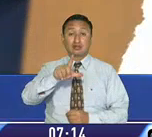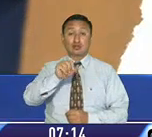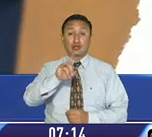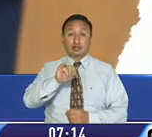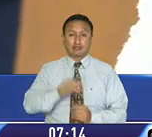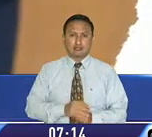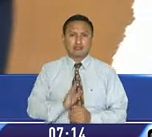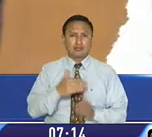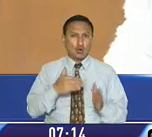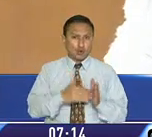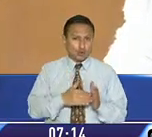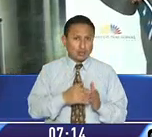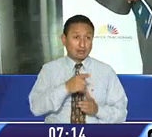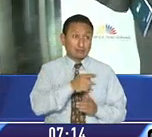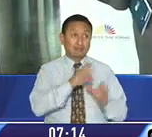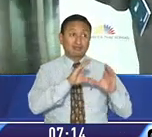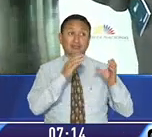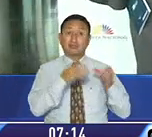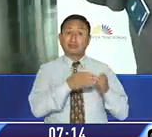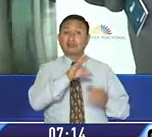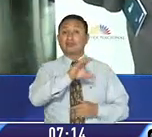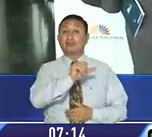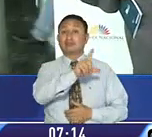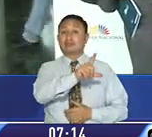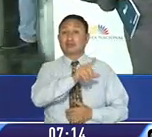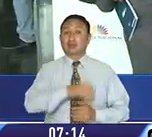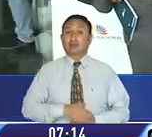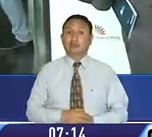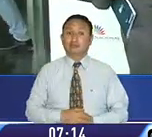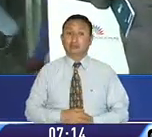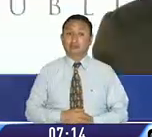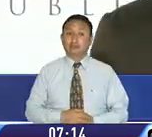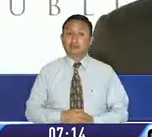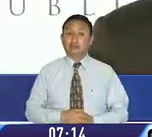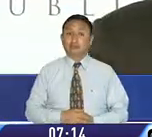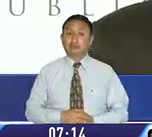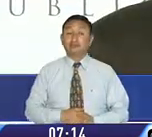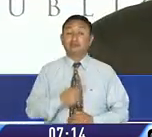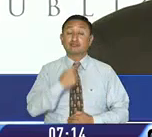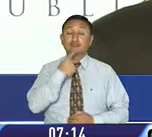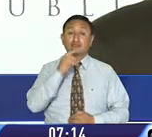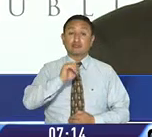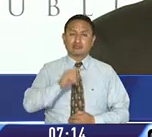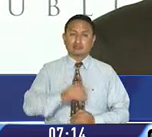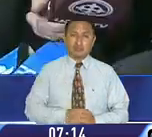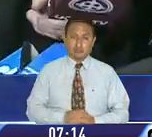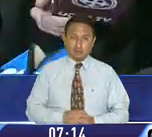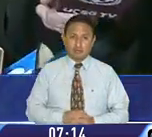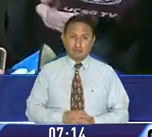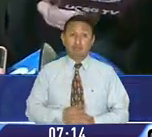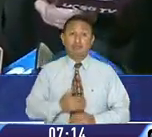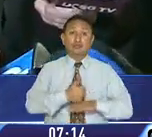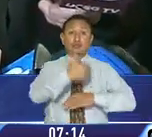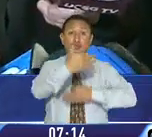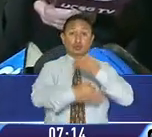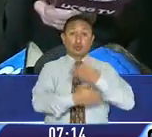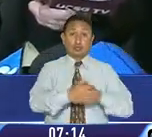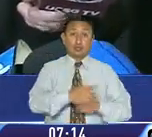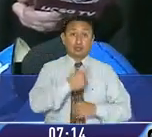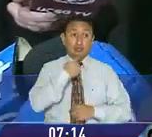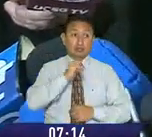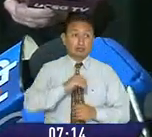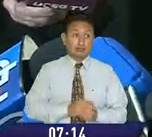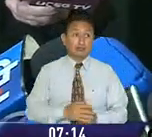en contra de los miembros del Consejo de Administración Legislativa, bajo los siguientes argumentos. La jueza obviamente reconoce que son